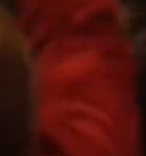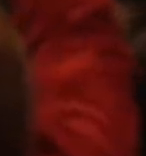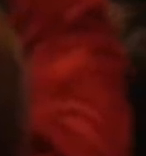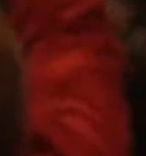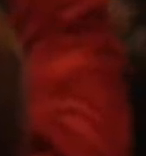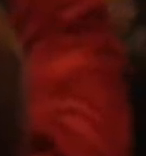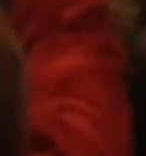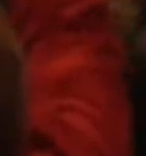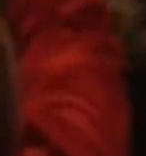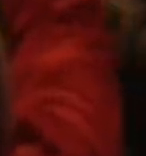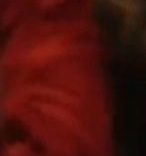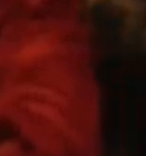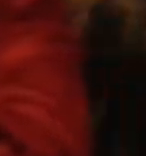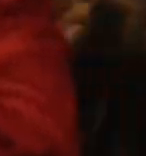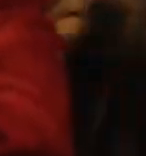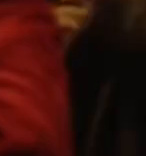ay!